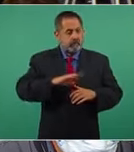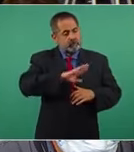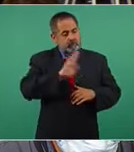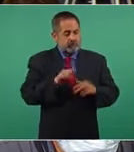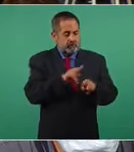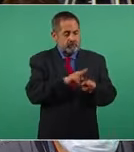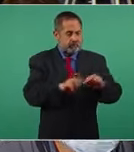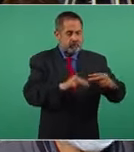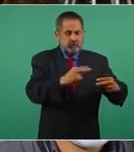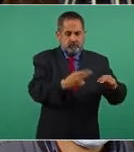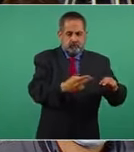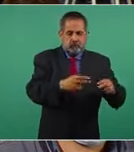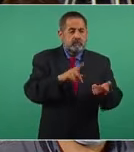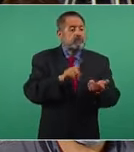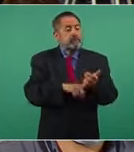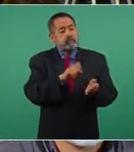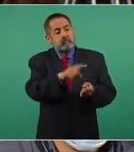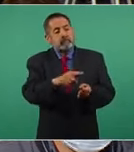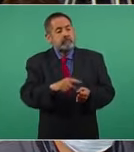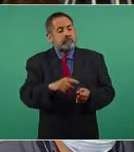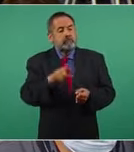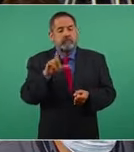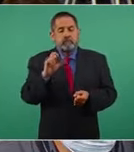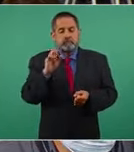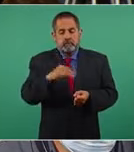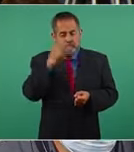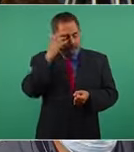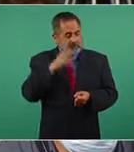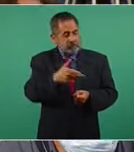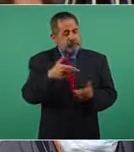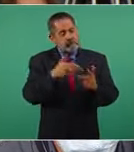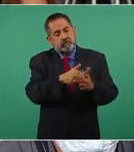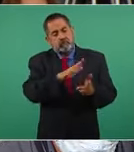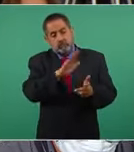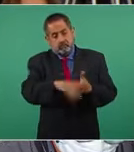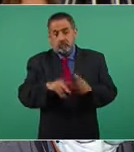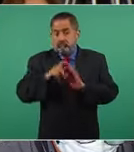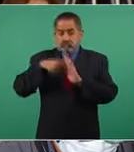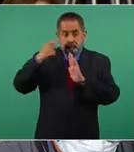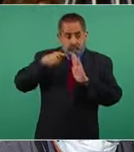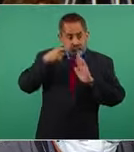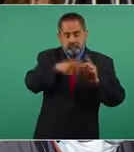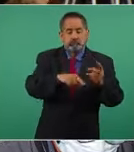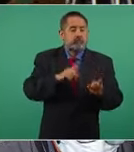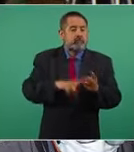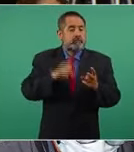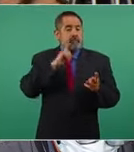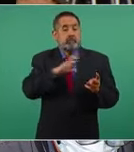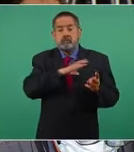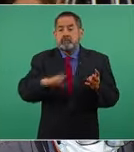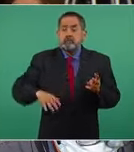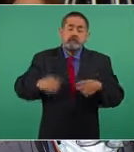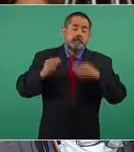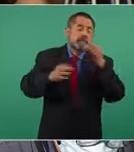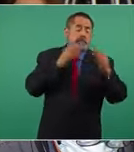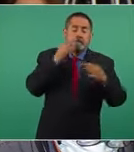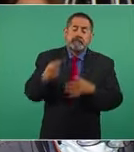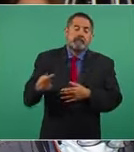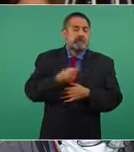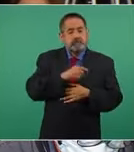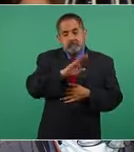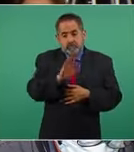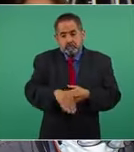También asesinaron a una mujer en León que quedó registrado en un video. Asesinaron a una candidata en plena campaña electoral.